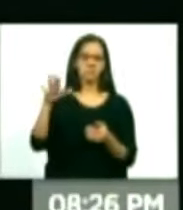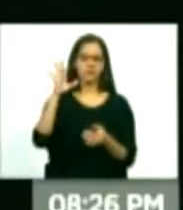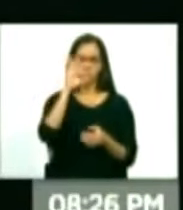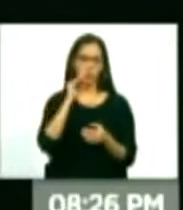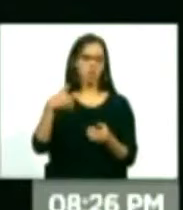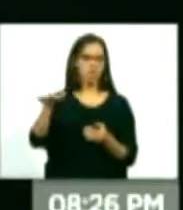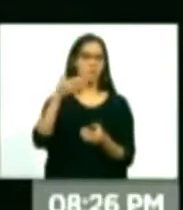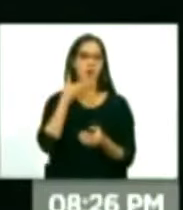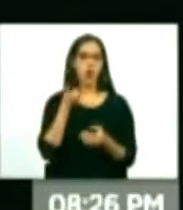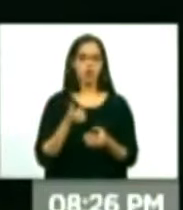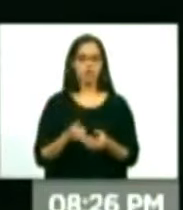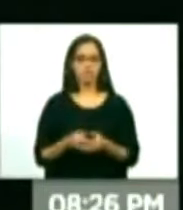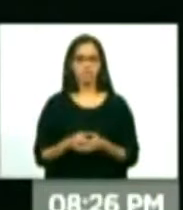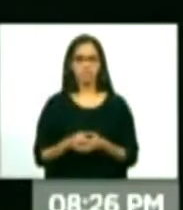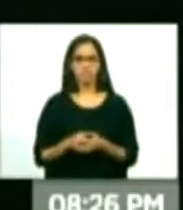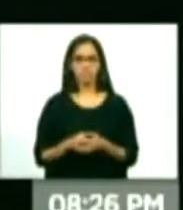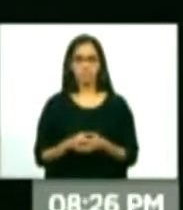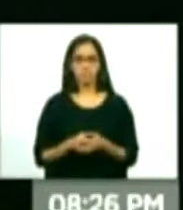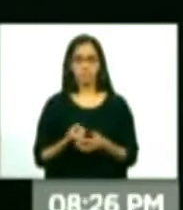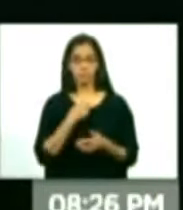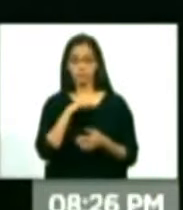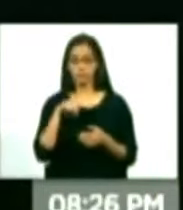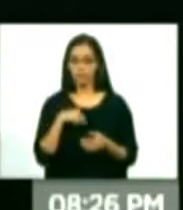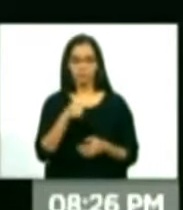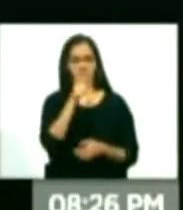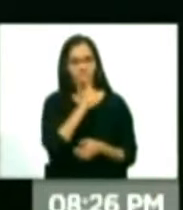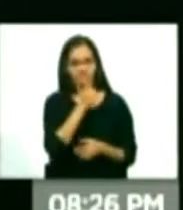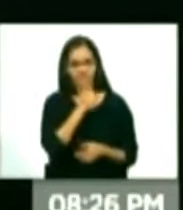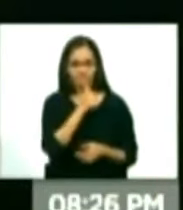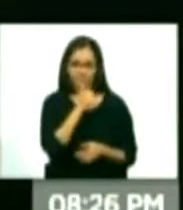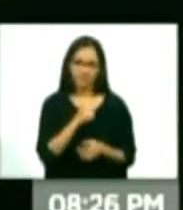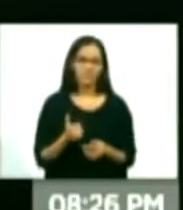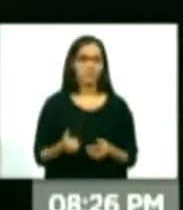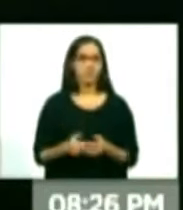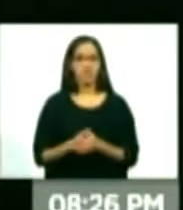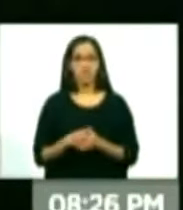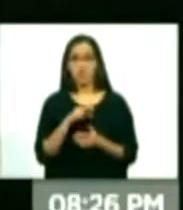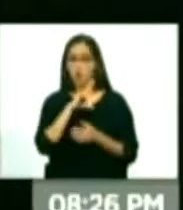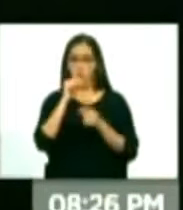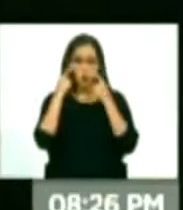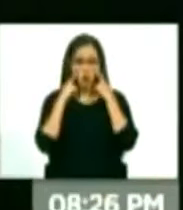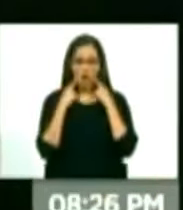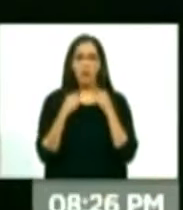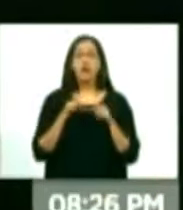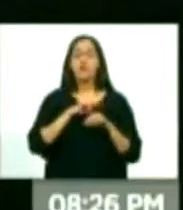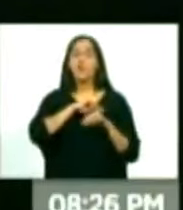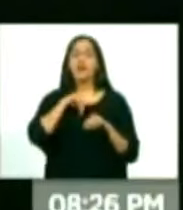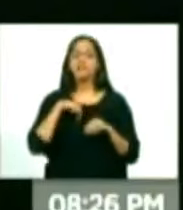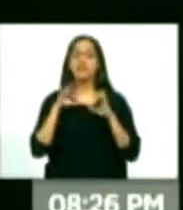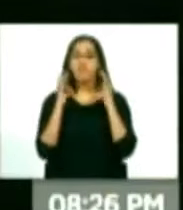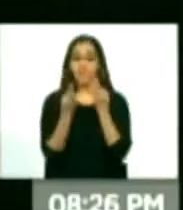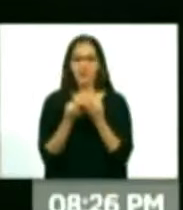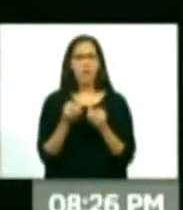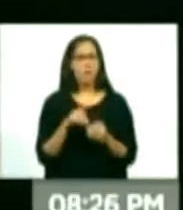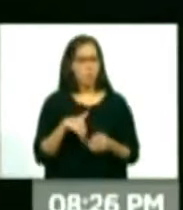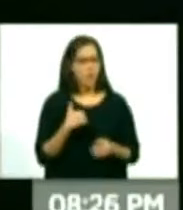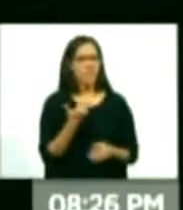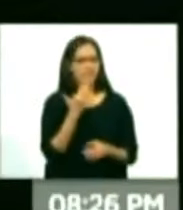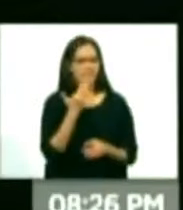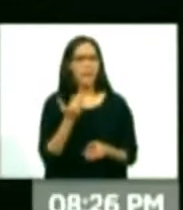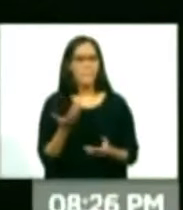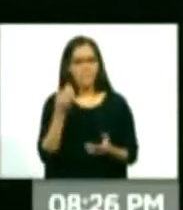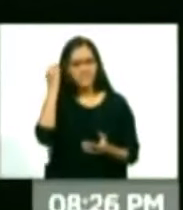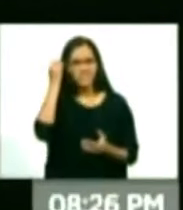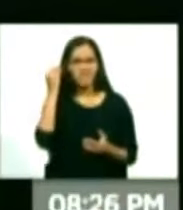decían. Y aguantamos, no chillamos, nuestra familia. Mire, la gente cree, pudiera alguien creer que Marlene es